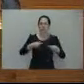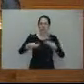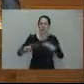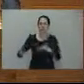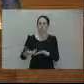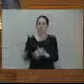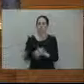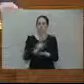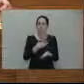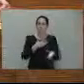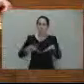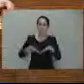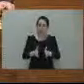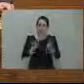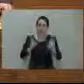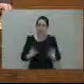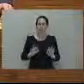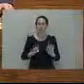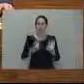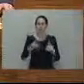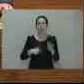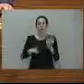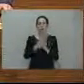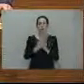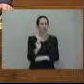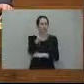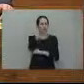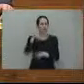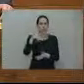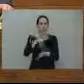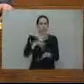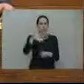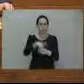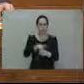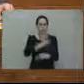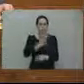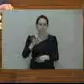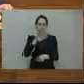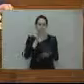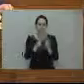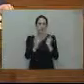seguido en esta ley y por eso entiendo que lo culminamos con éxito hoy con esta votación favorable de este proyecto de ley.